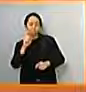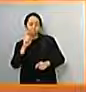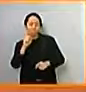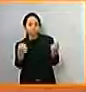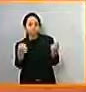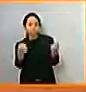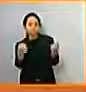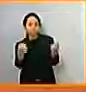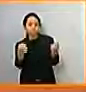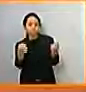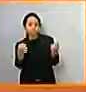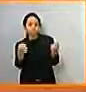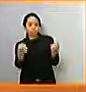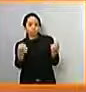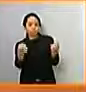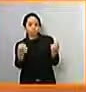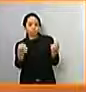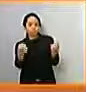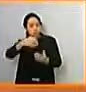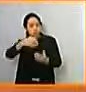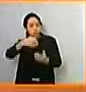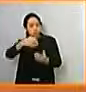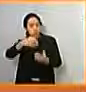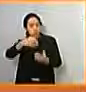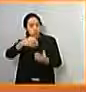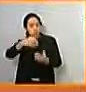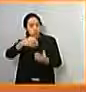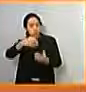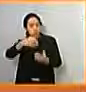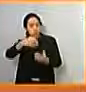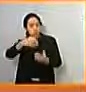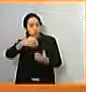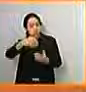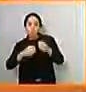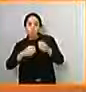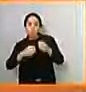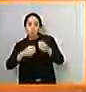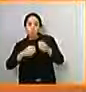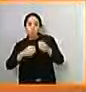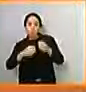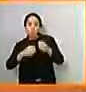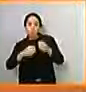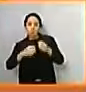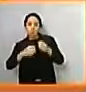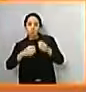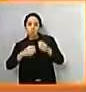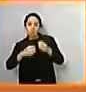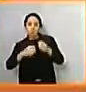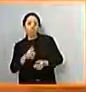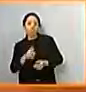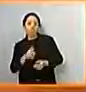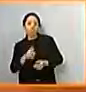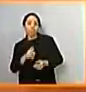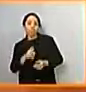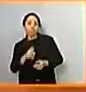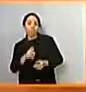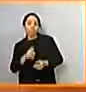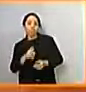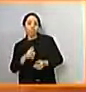las loterías legales que de verdad apoyan a Honduras. Iniciamos multiplicando su dinero con premiados.